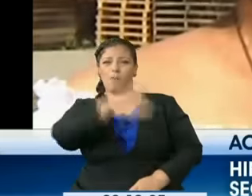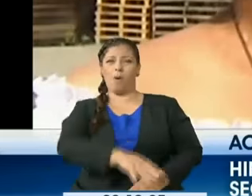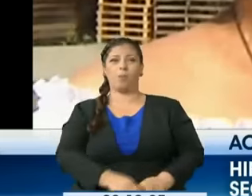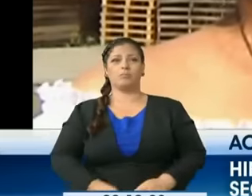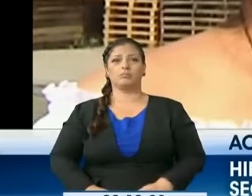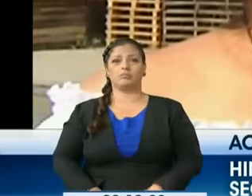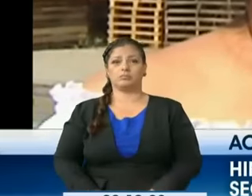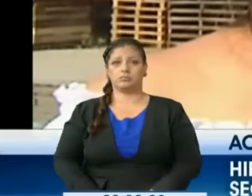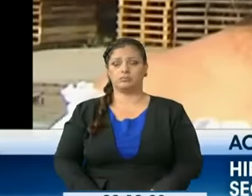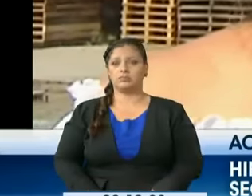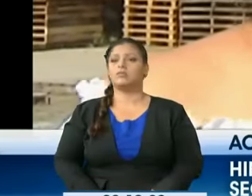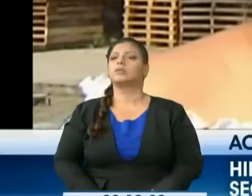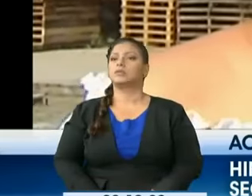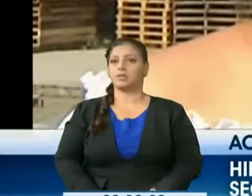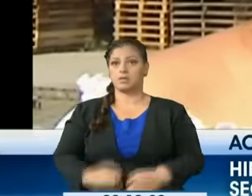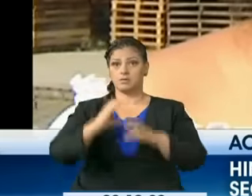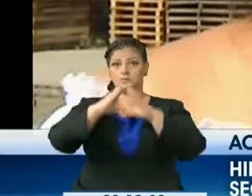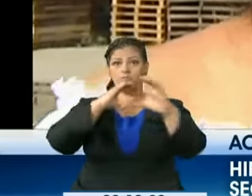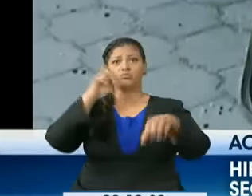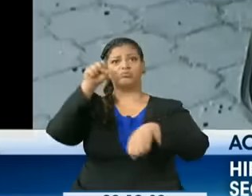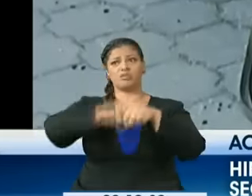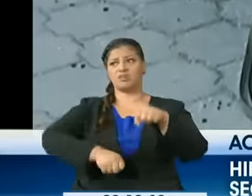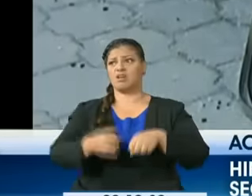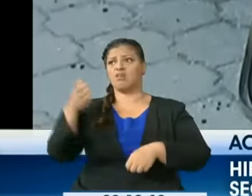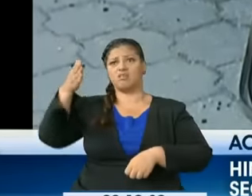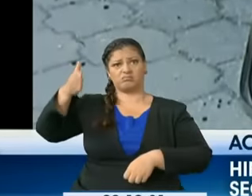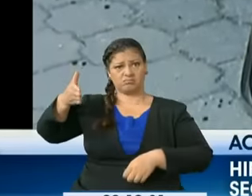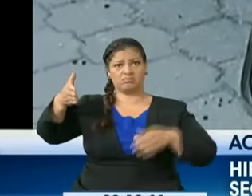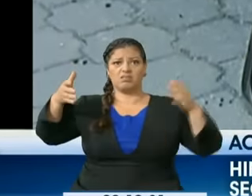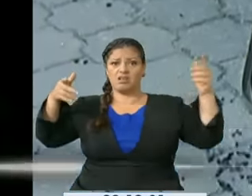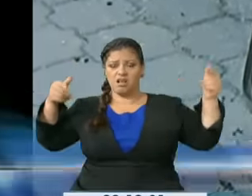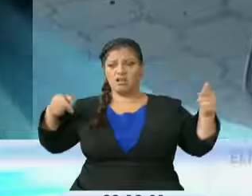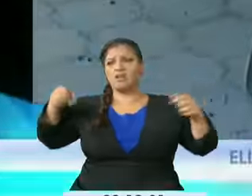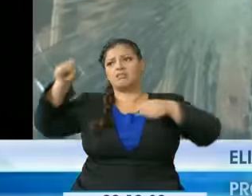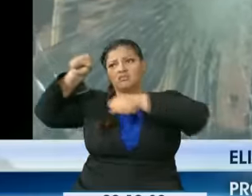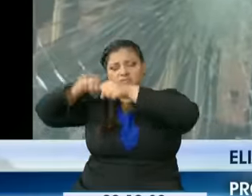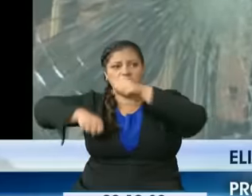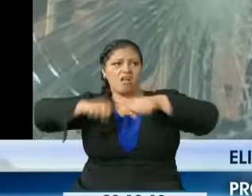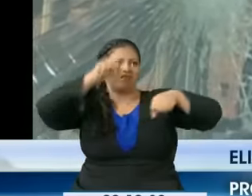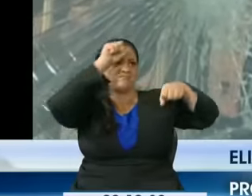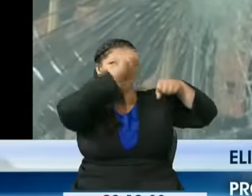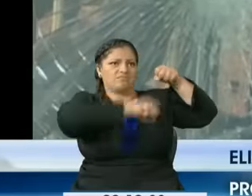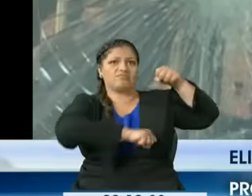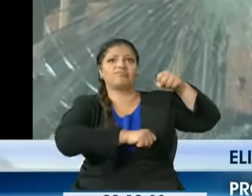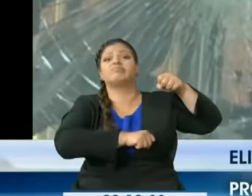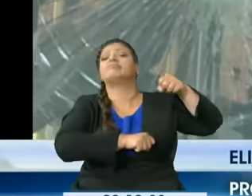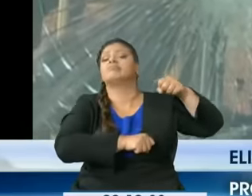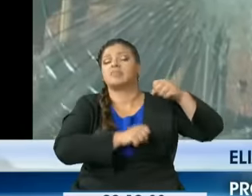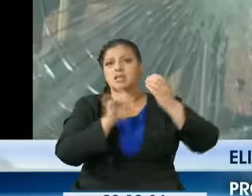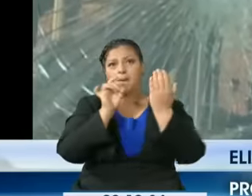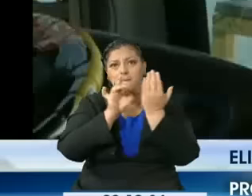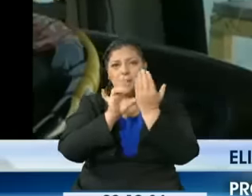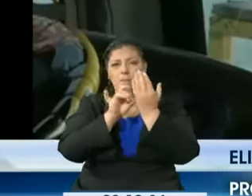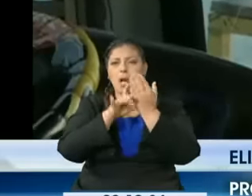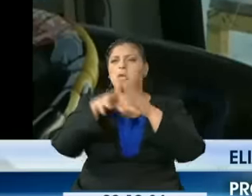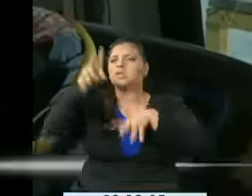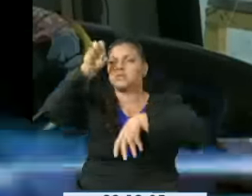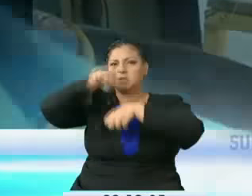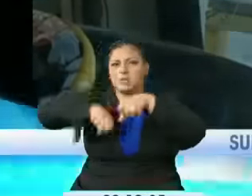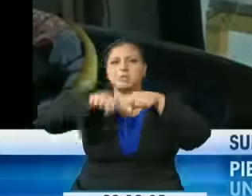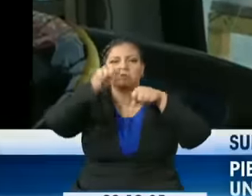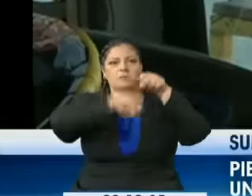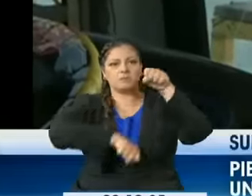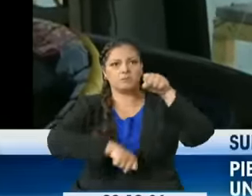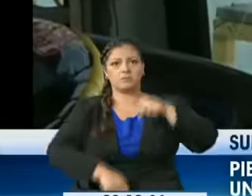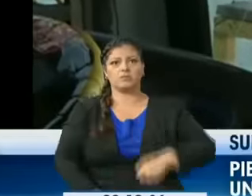Del lado de acá 4 y los 2 parabrisas principales. En esta unidad, en la otra de ella, también un parabrisas y 4 ventanas. 2 buses de la